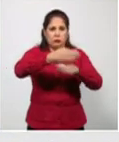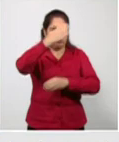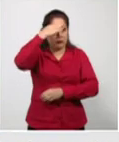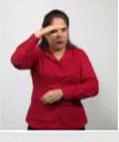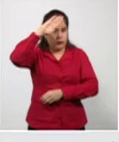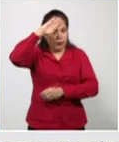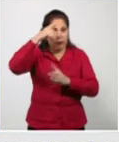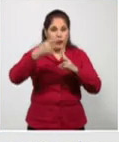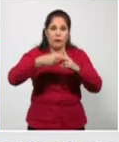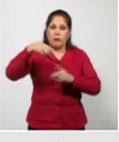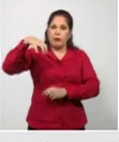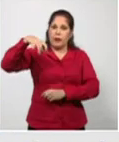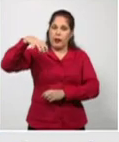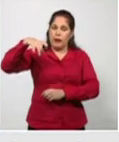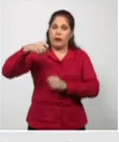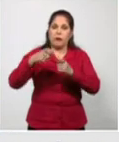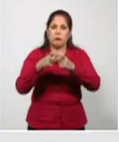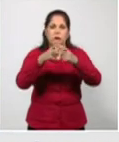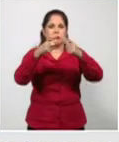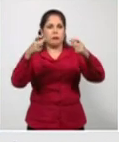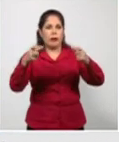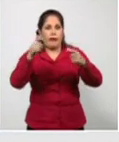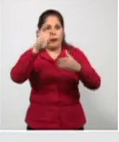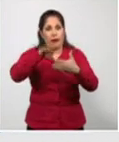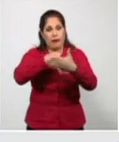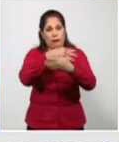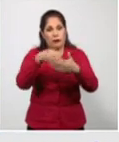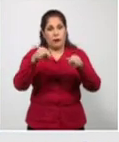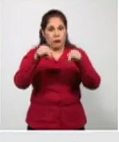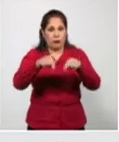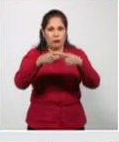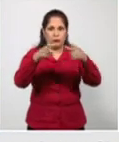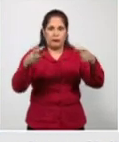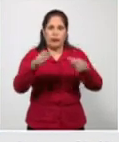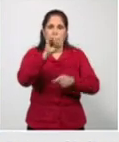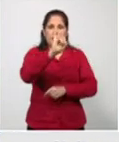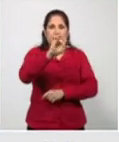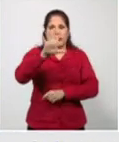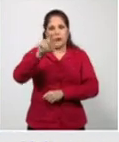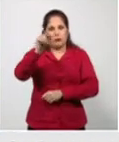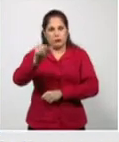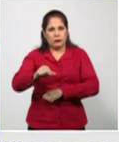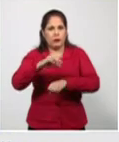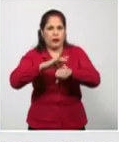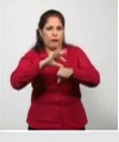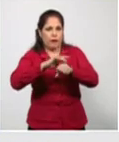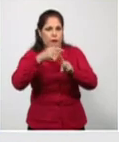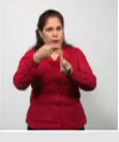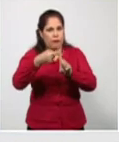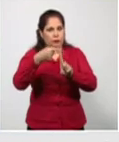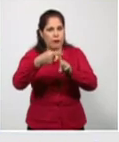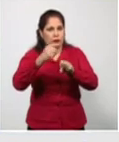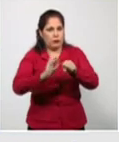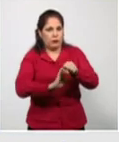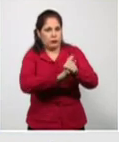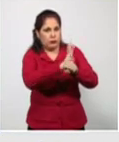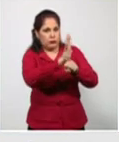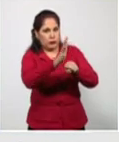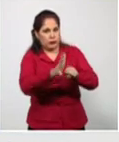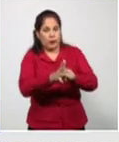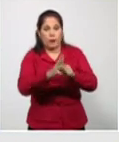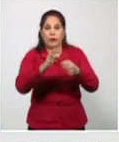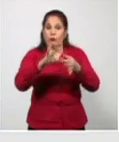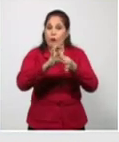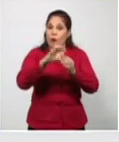del Río incrementa su estadística en esta jornada con 75 casos positivos a la COVID-19 y